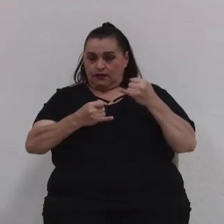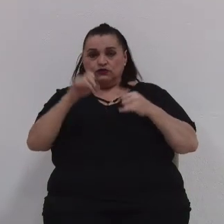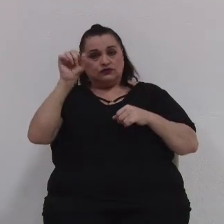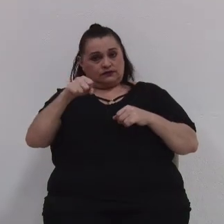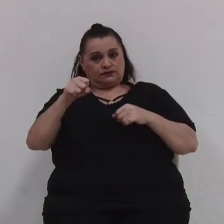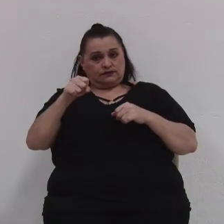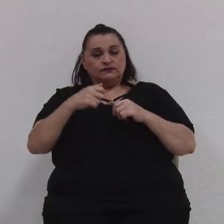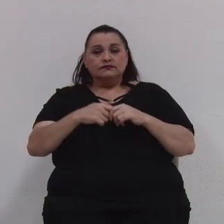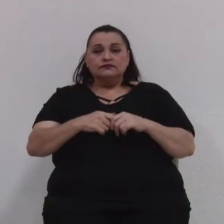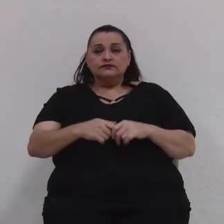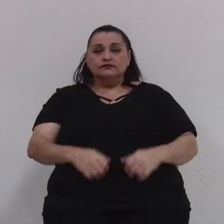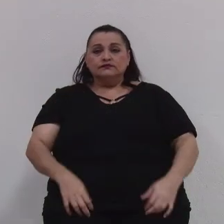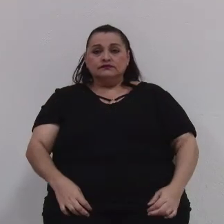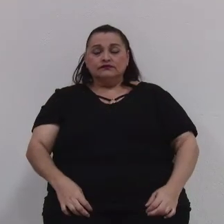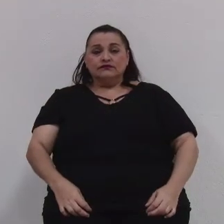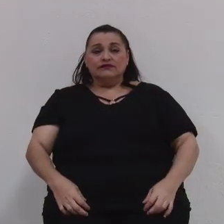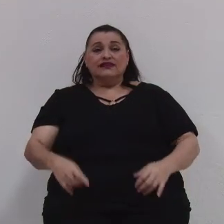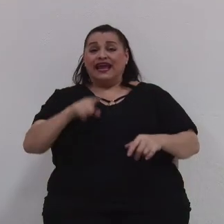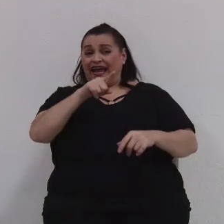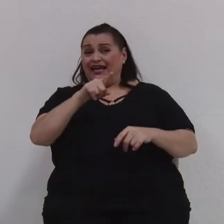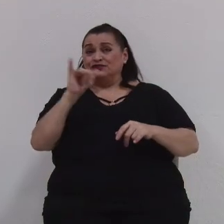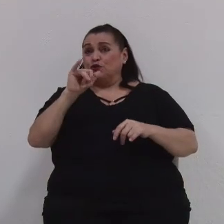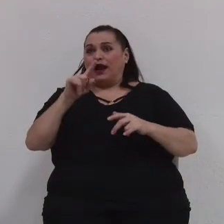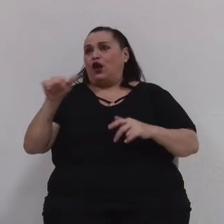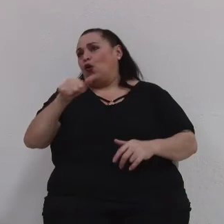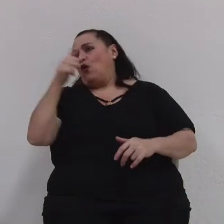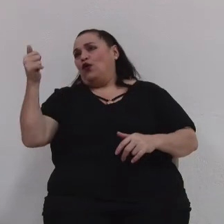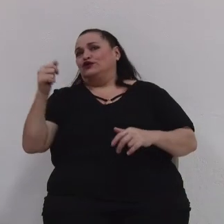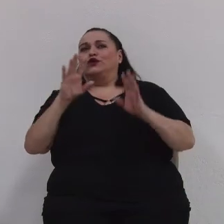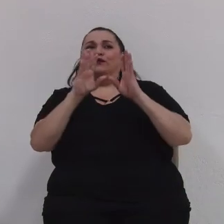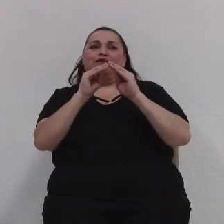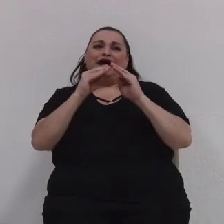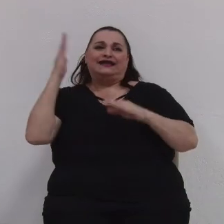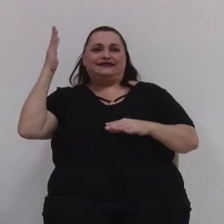vez. Esto es como para arrancar otro panel, ¿verdad?